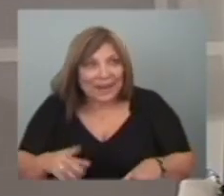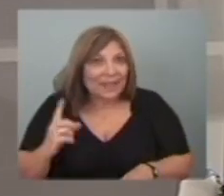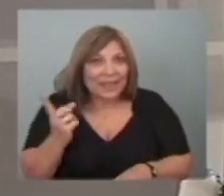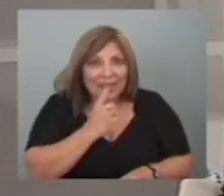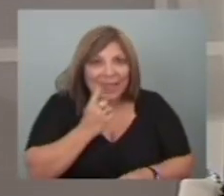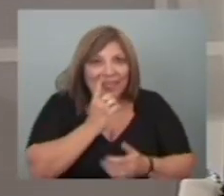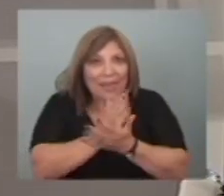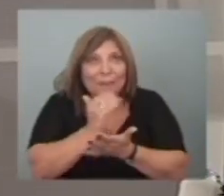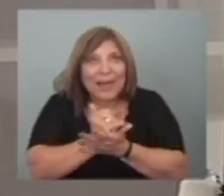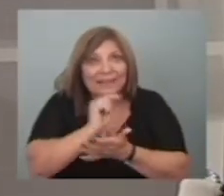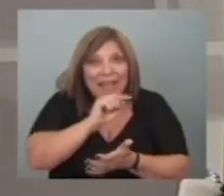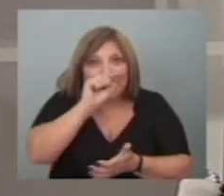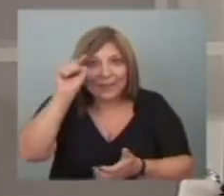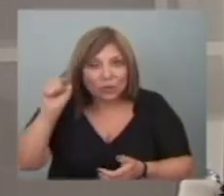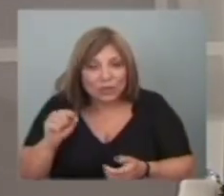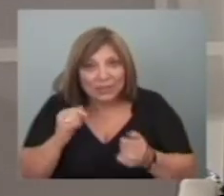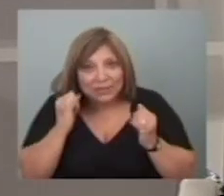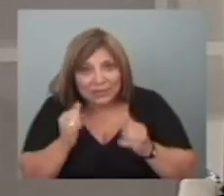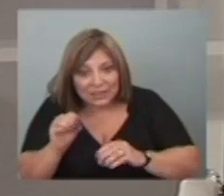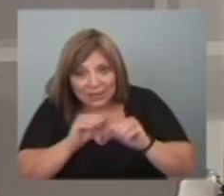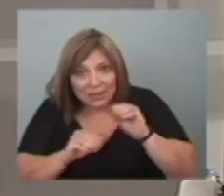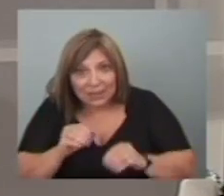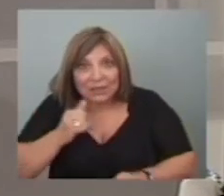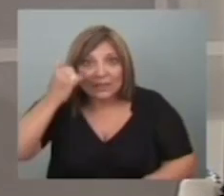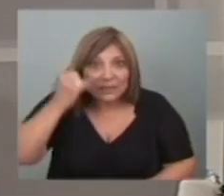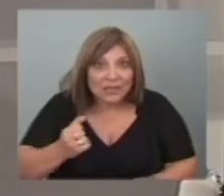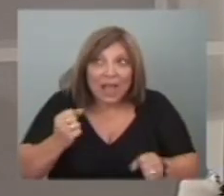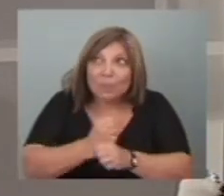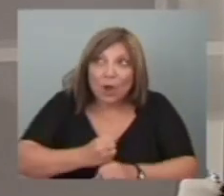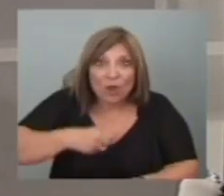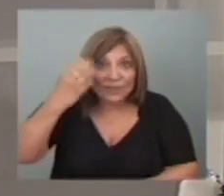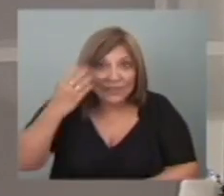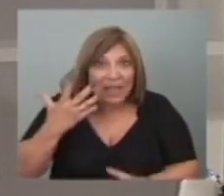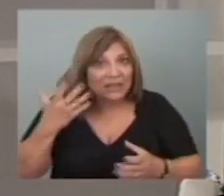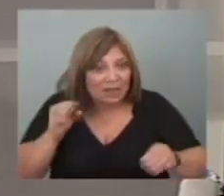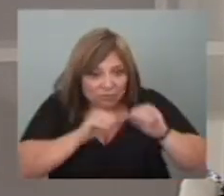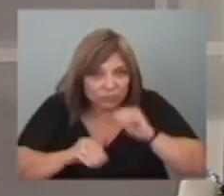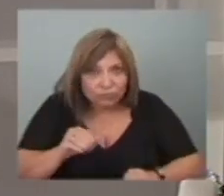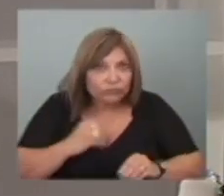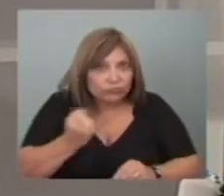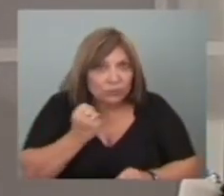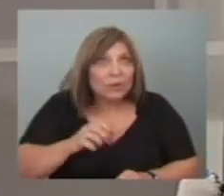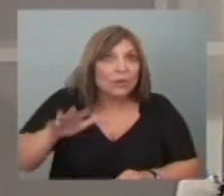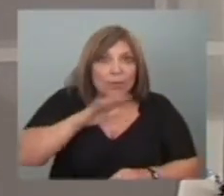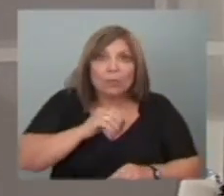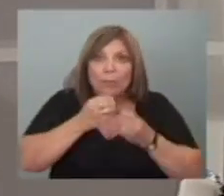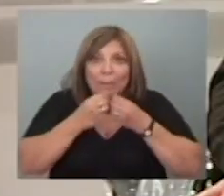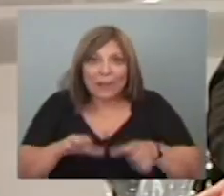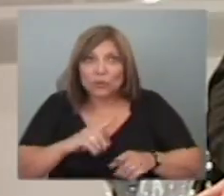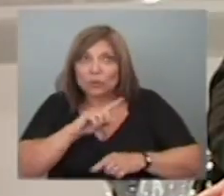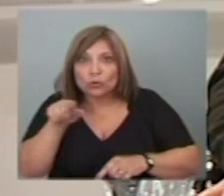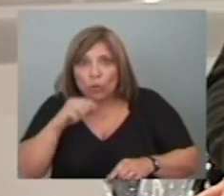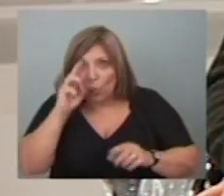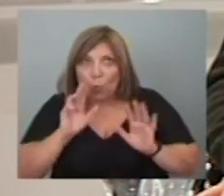por departamento en caso de que se instrumente el voto consular? ¿Y eso también de alguna manera estuviera generando como ciertas